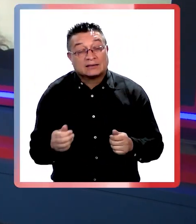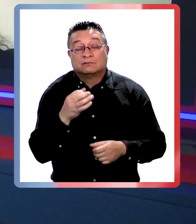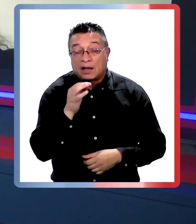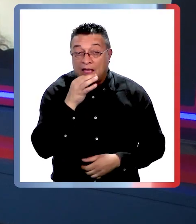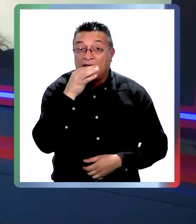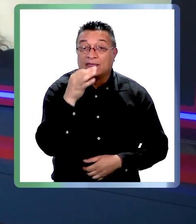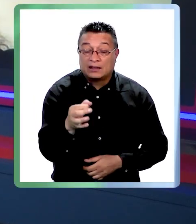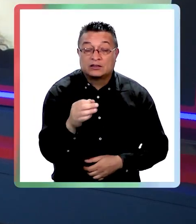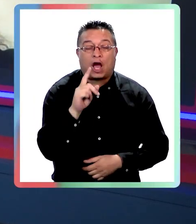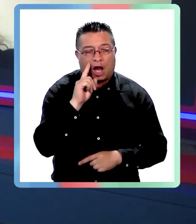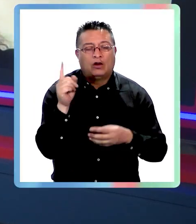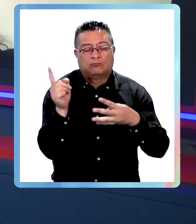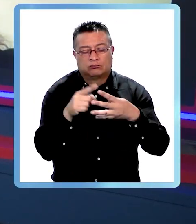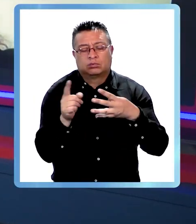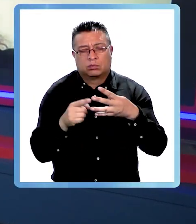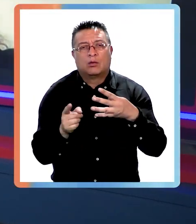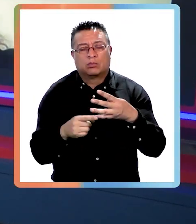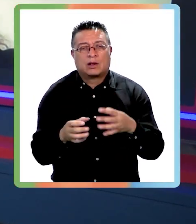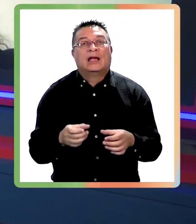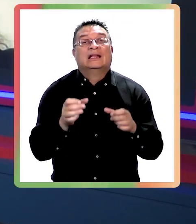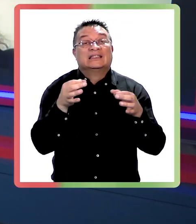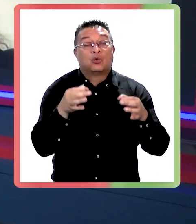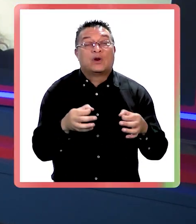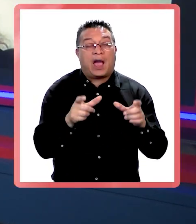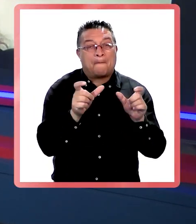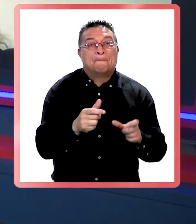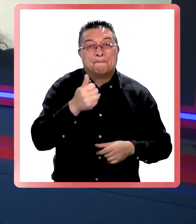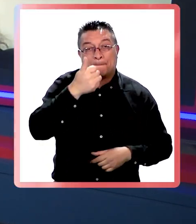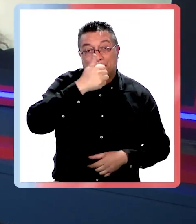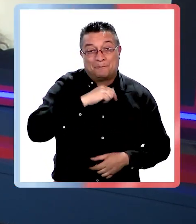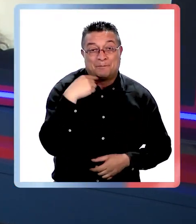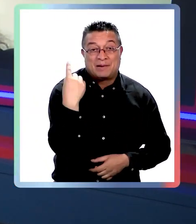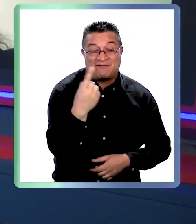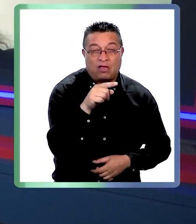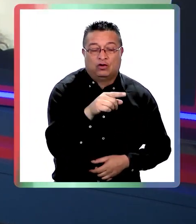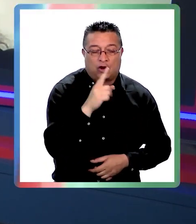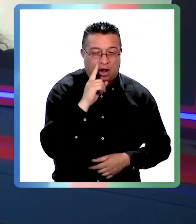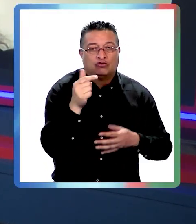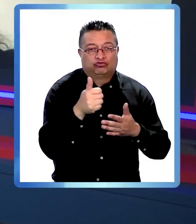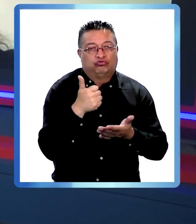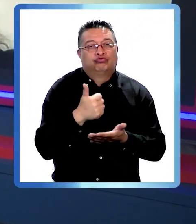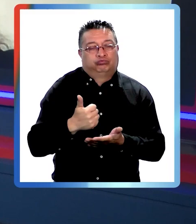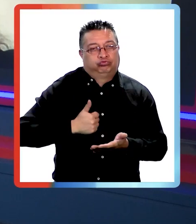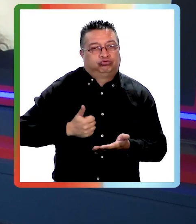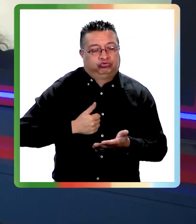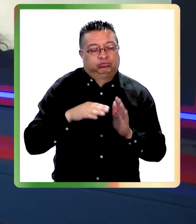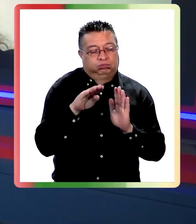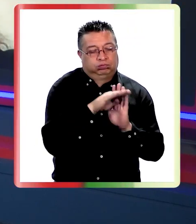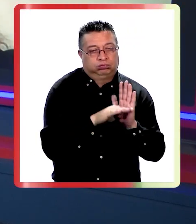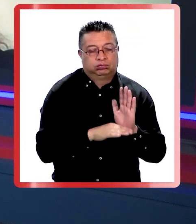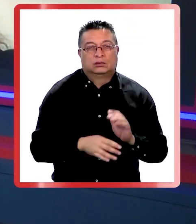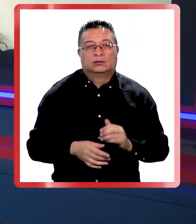que señala una serie de exigencias para los guardias de seguridad privados, entre otros puntos.